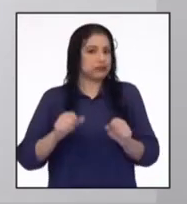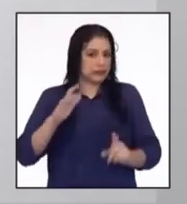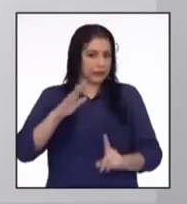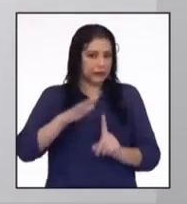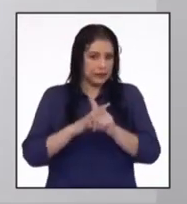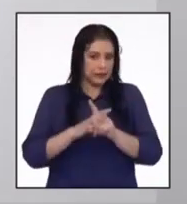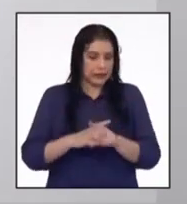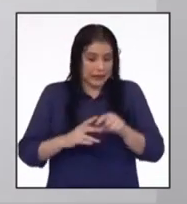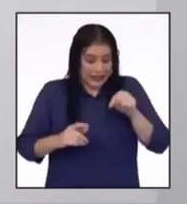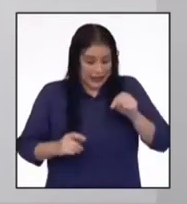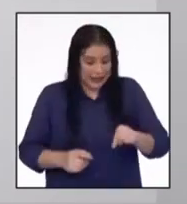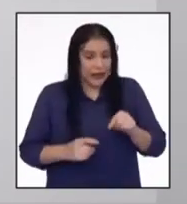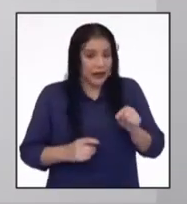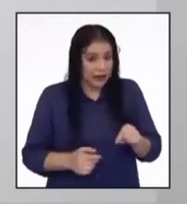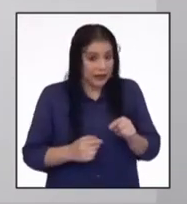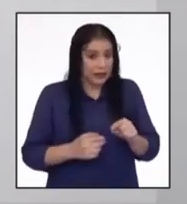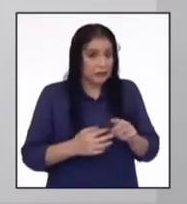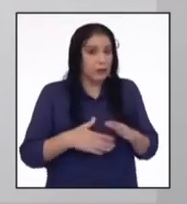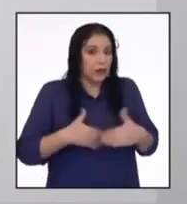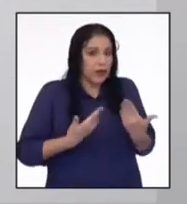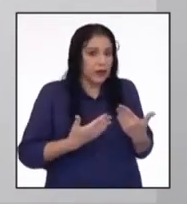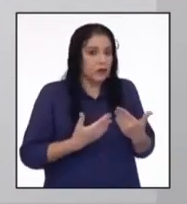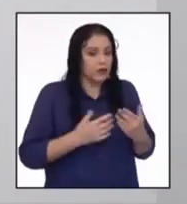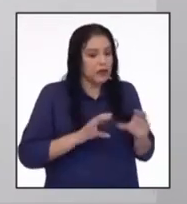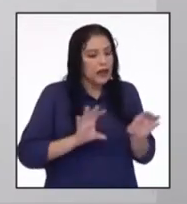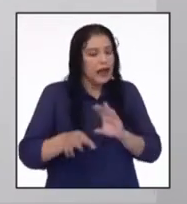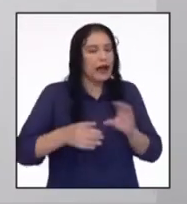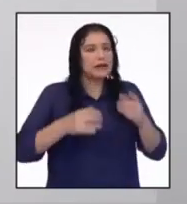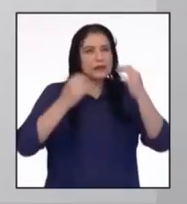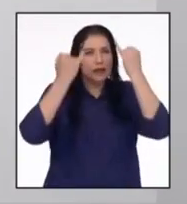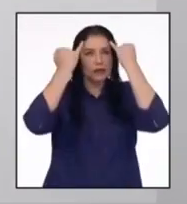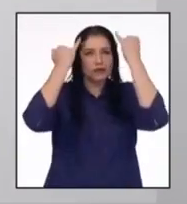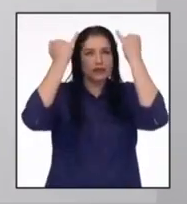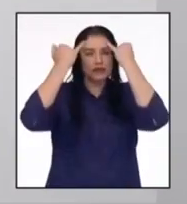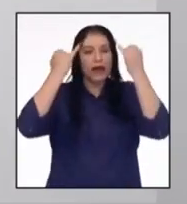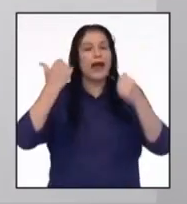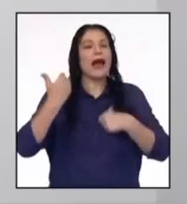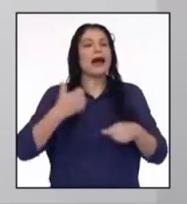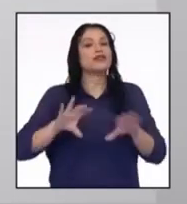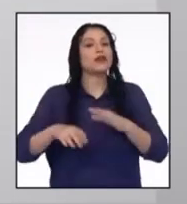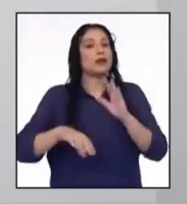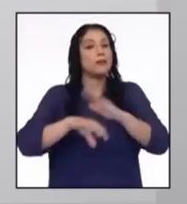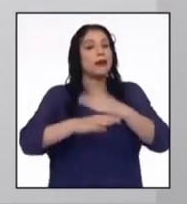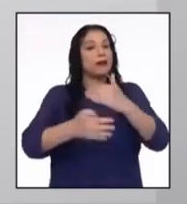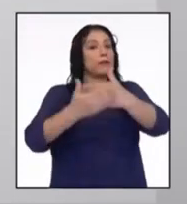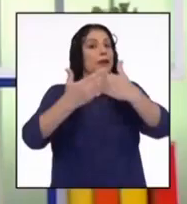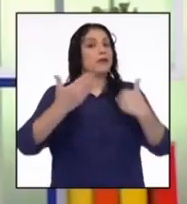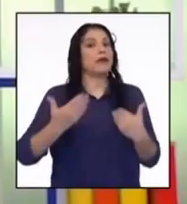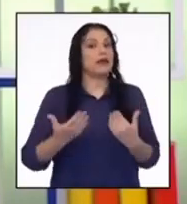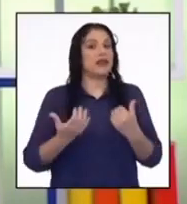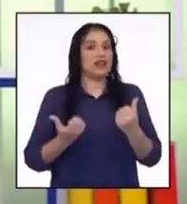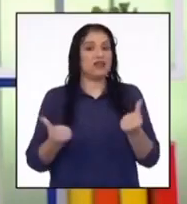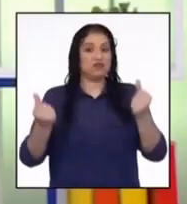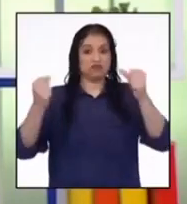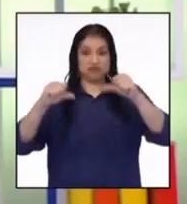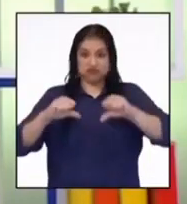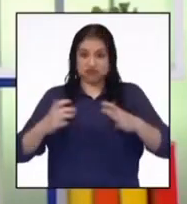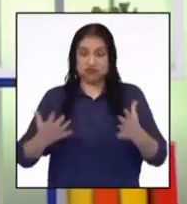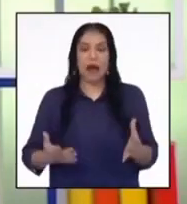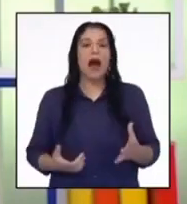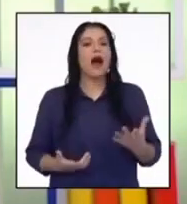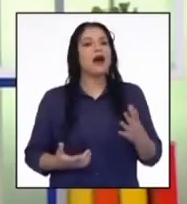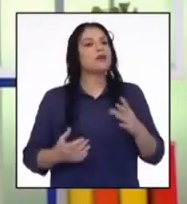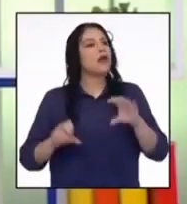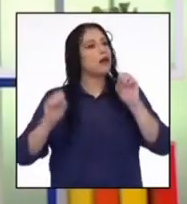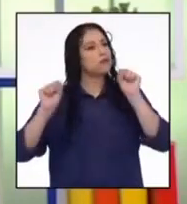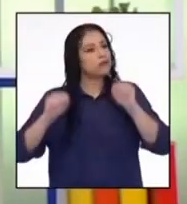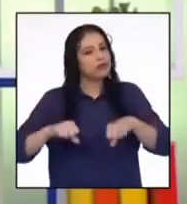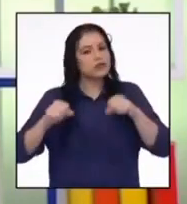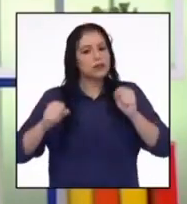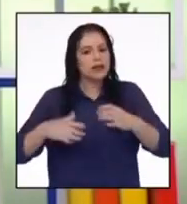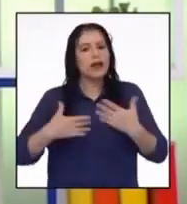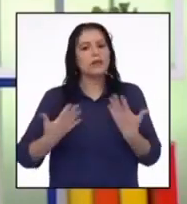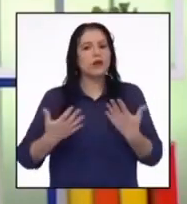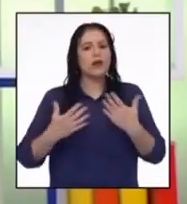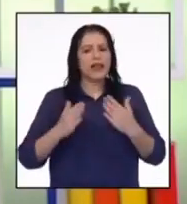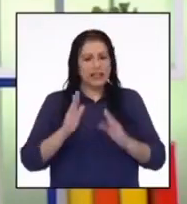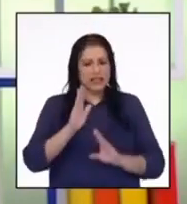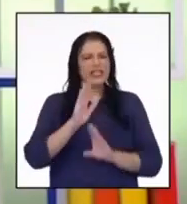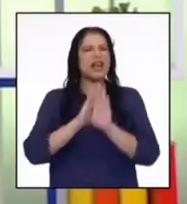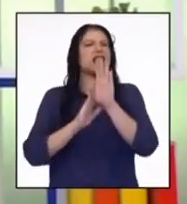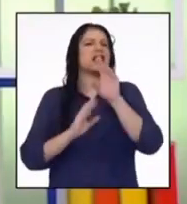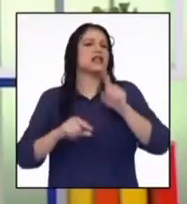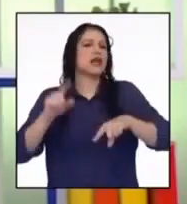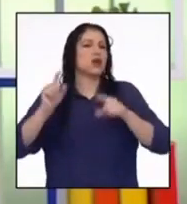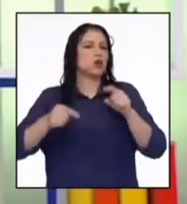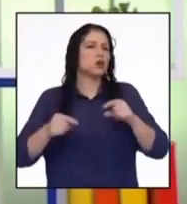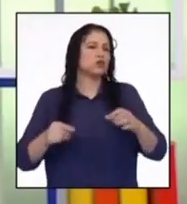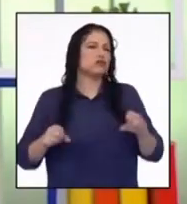A partir de ahí podemos generar acciones para prevenir un desastre. Entonces nuestra capacidad para reponernos de un